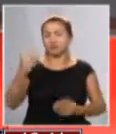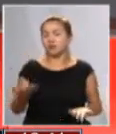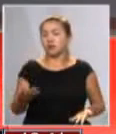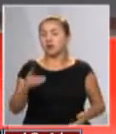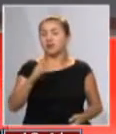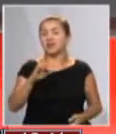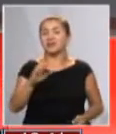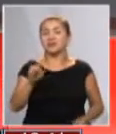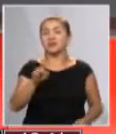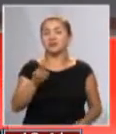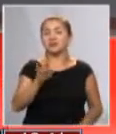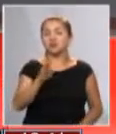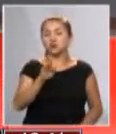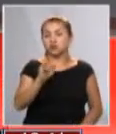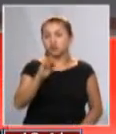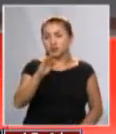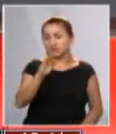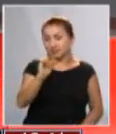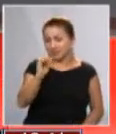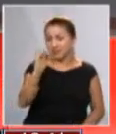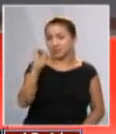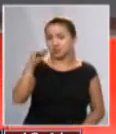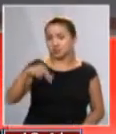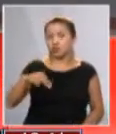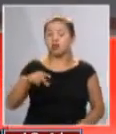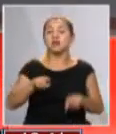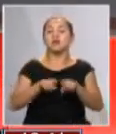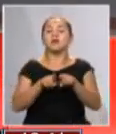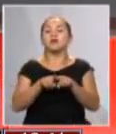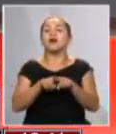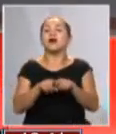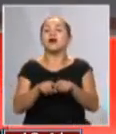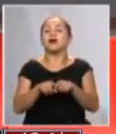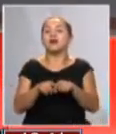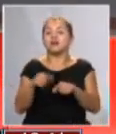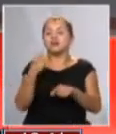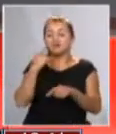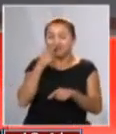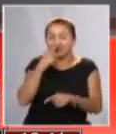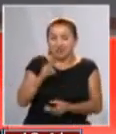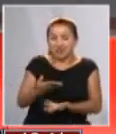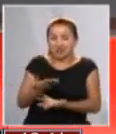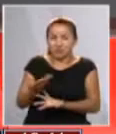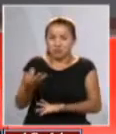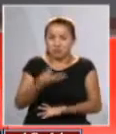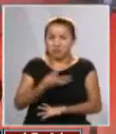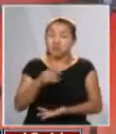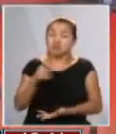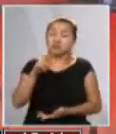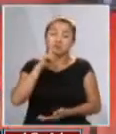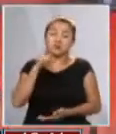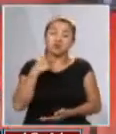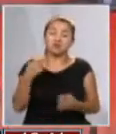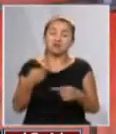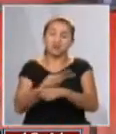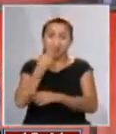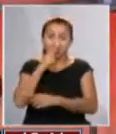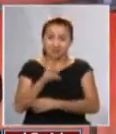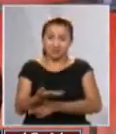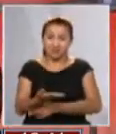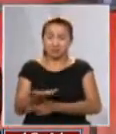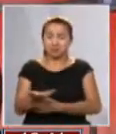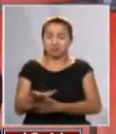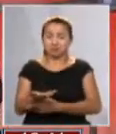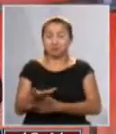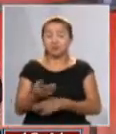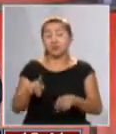lo que calificaron a la salida de esta audiencia de formalización. ¿Eso les puede ir en contra? Sí. Lo que